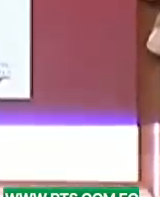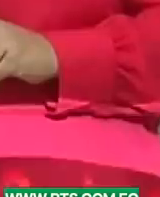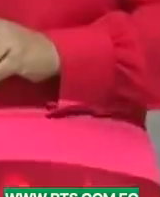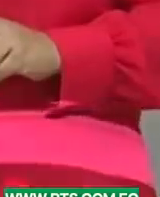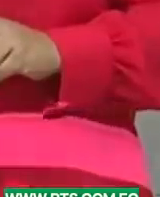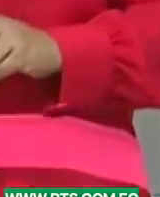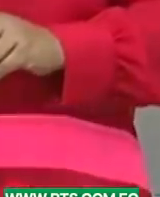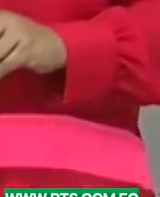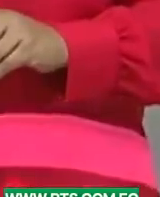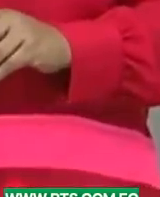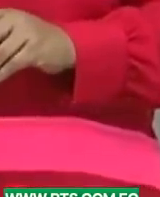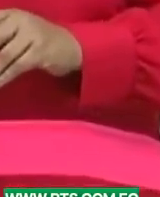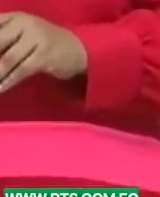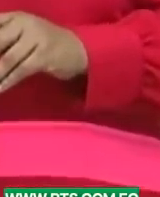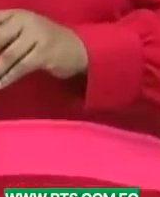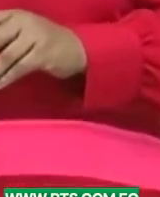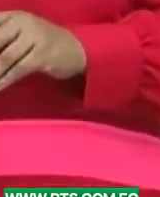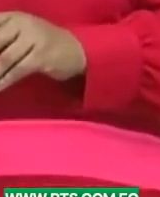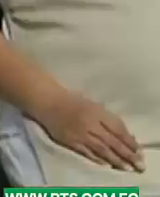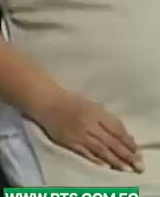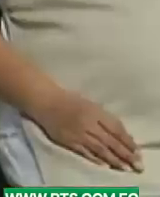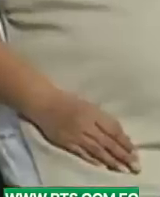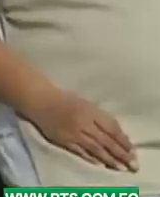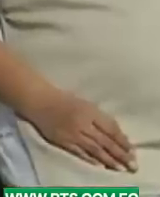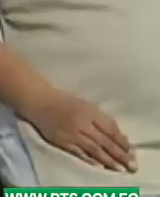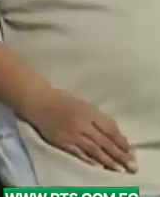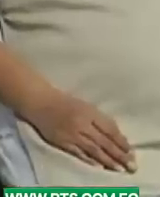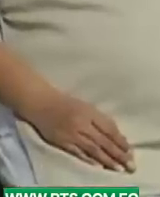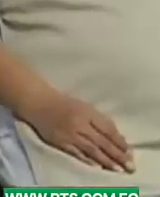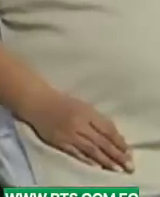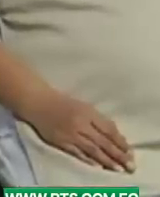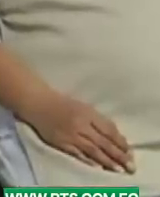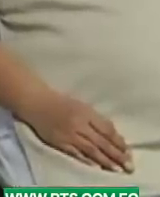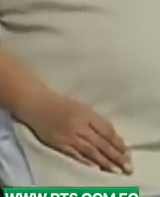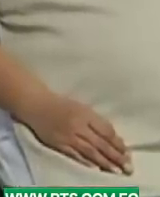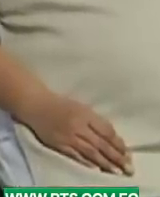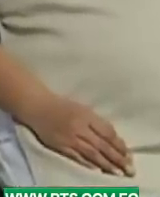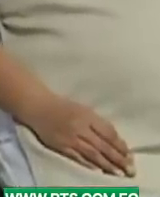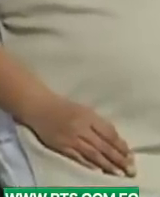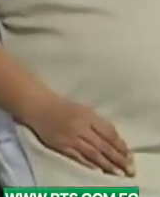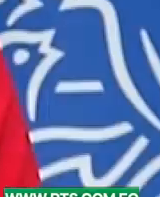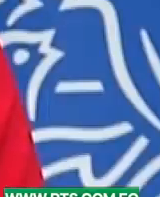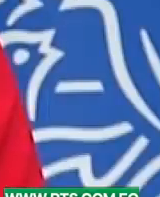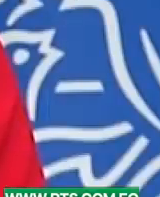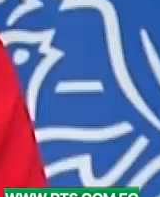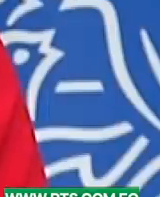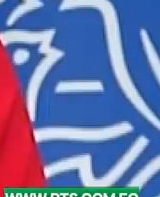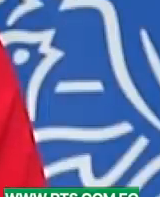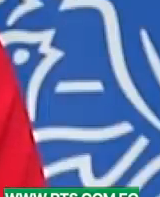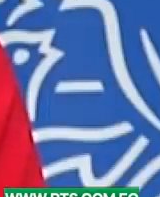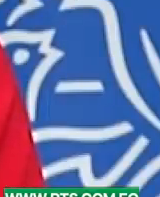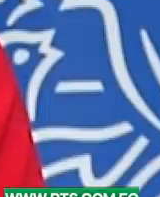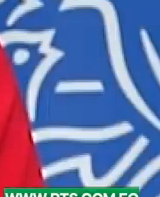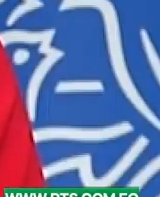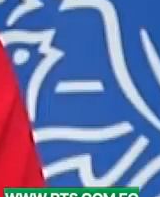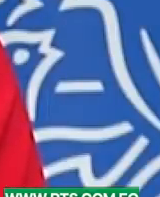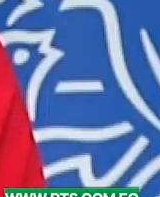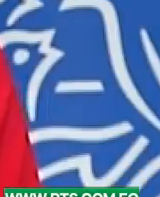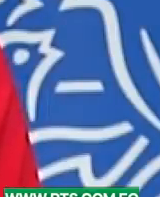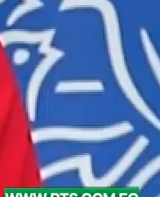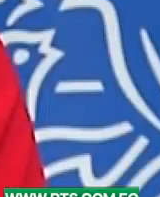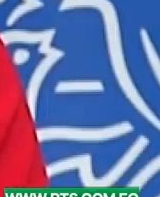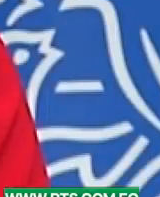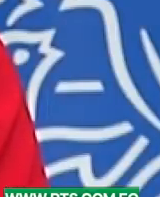categorización a una de las firmas multinacionales de distribución de café y chocolates. Un espacio de más allá de